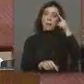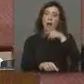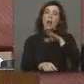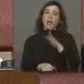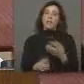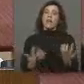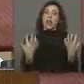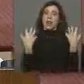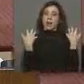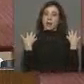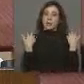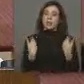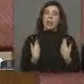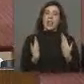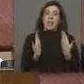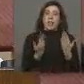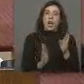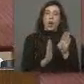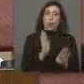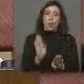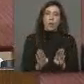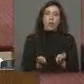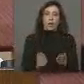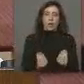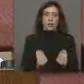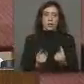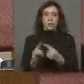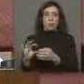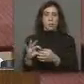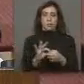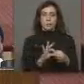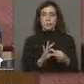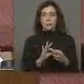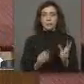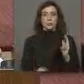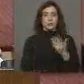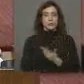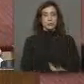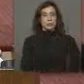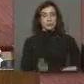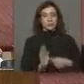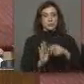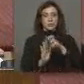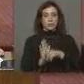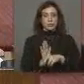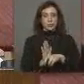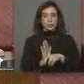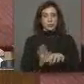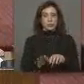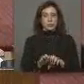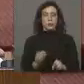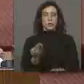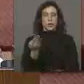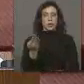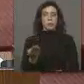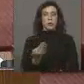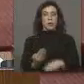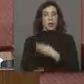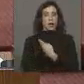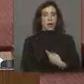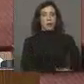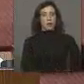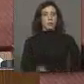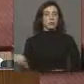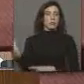hagan responsables y les entreguen el cuidado que merecen. Es por ello, señor presidente, que en este proyecto de resolución se solicita al Ejecutivo